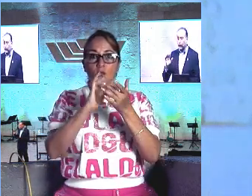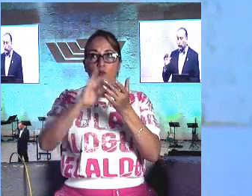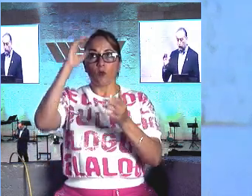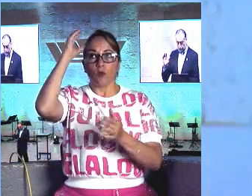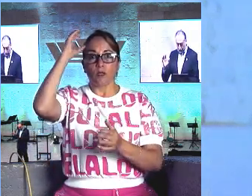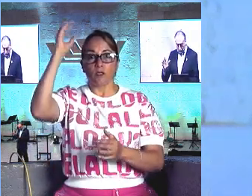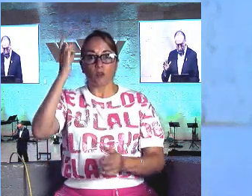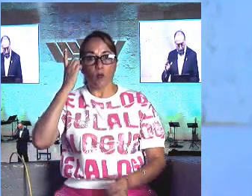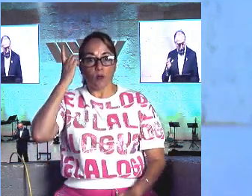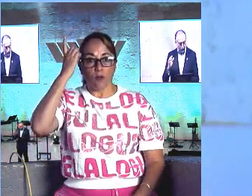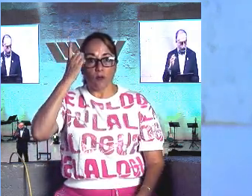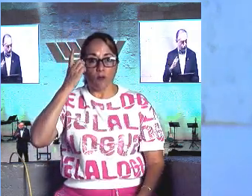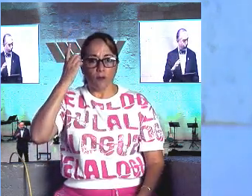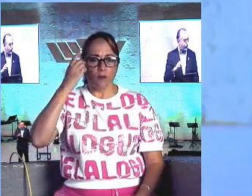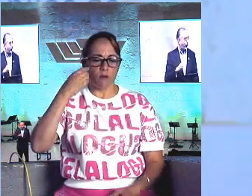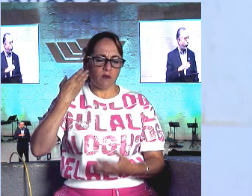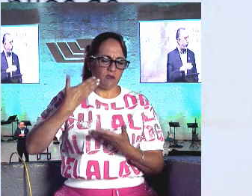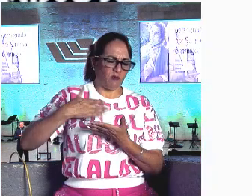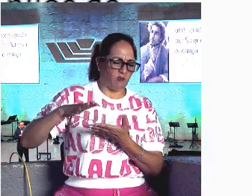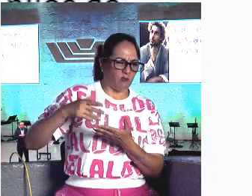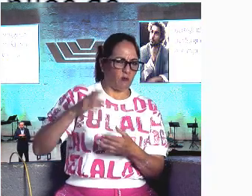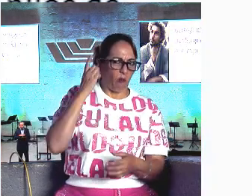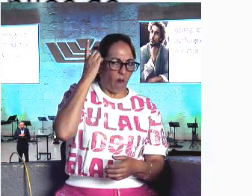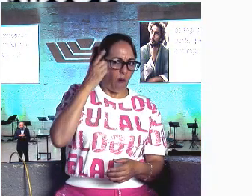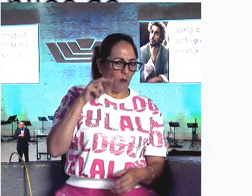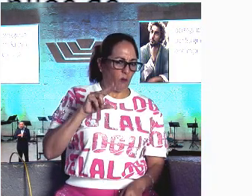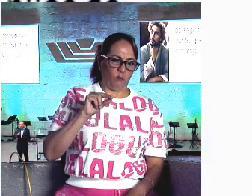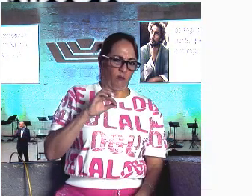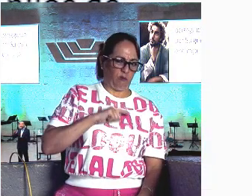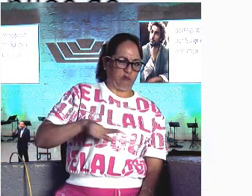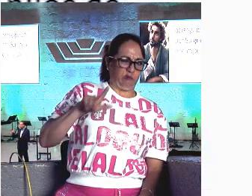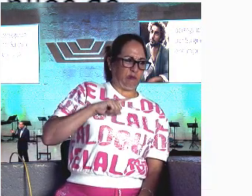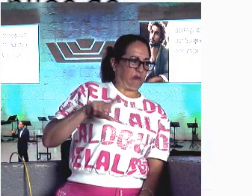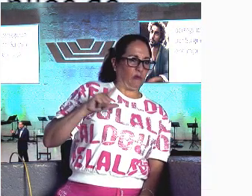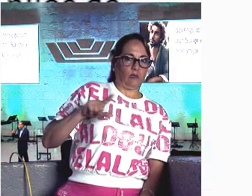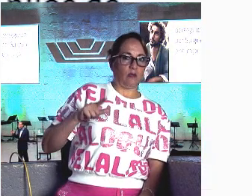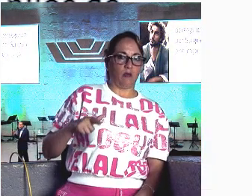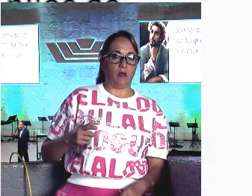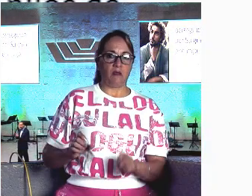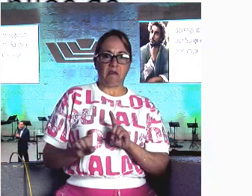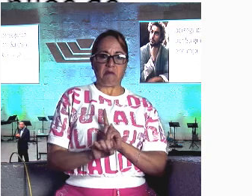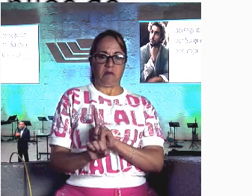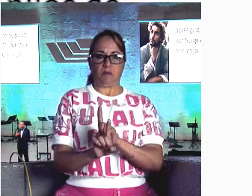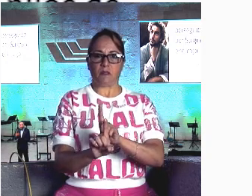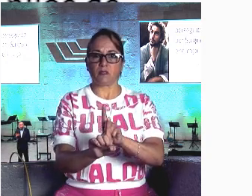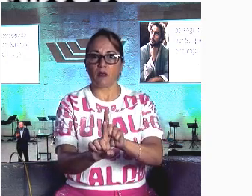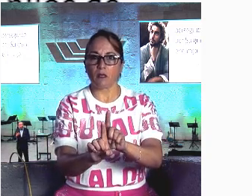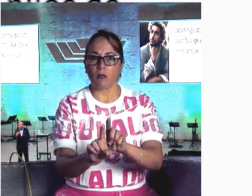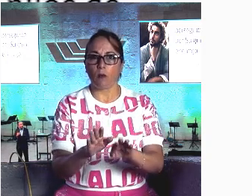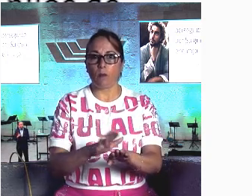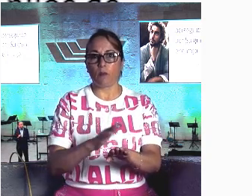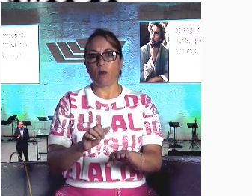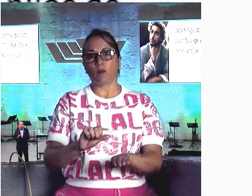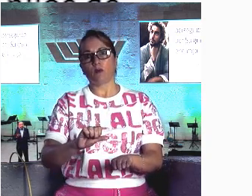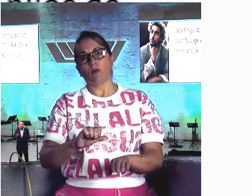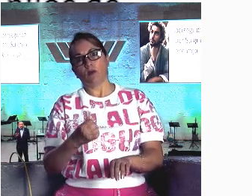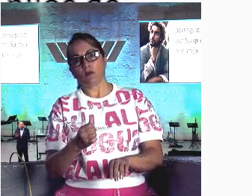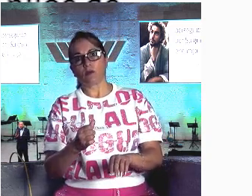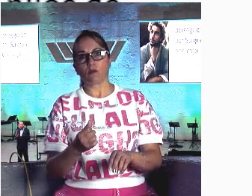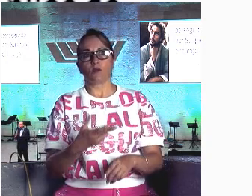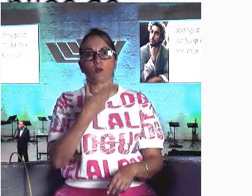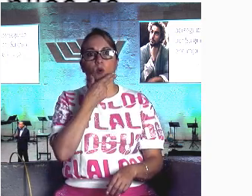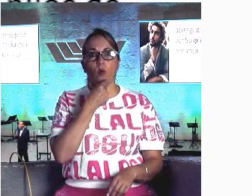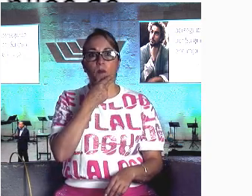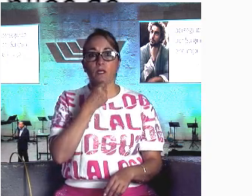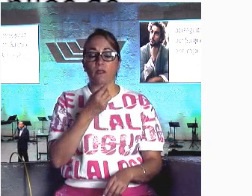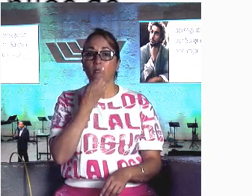siendo despreciado, desechado, había sido perseguido por Saúl. Él estaba huyendo para salvar su vida y en